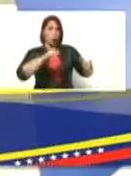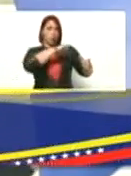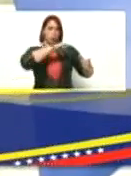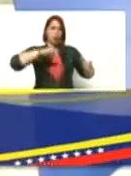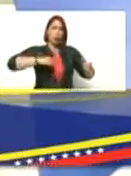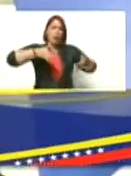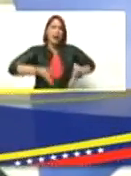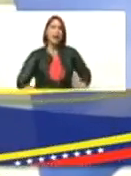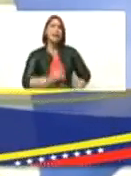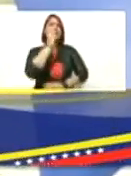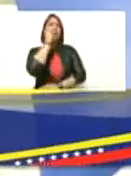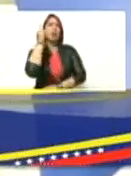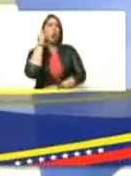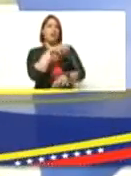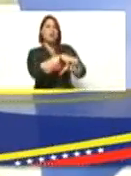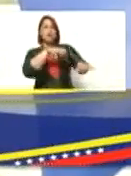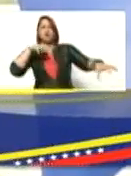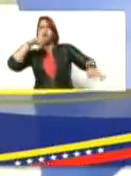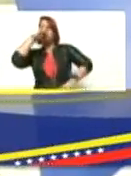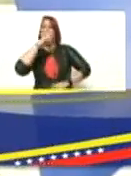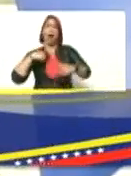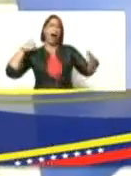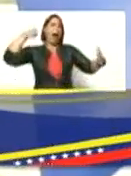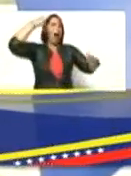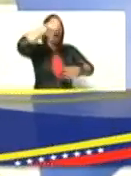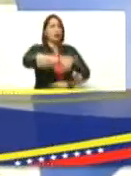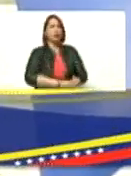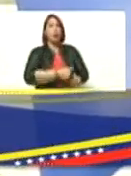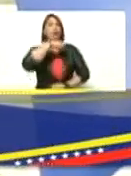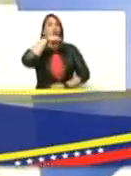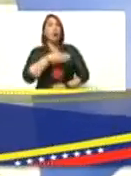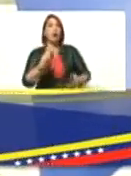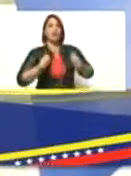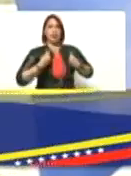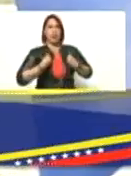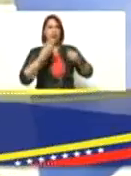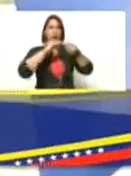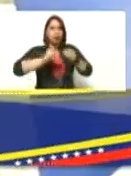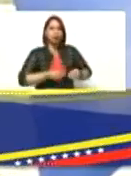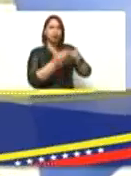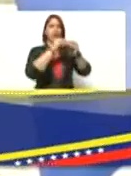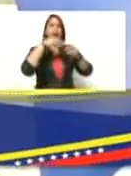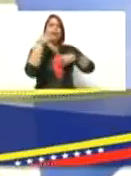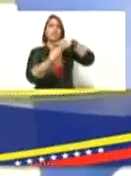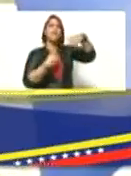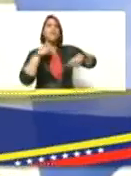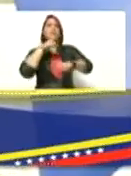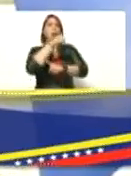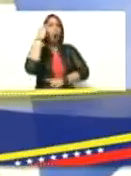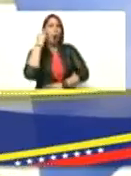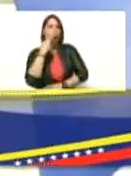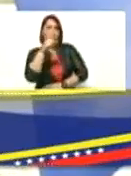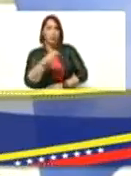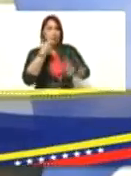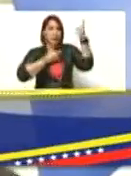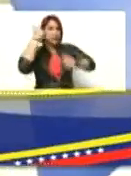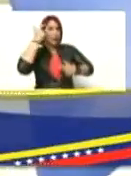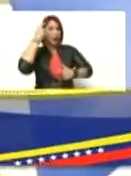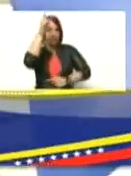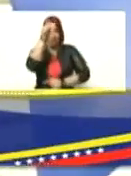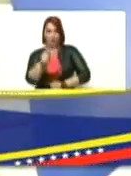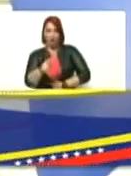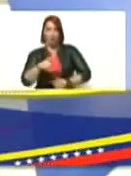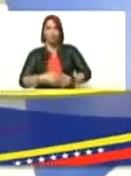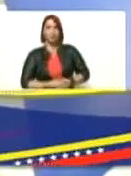hijas e hijos de miles de años de historia viva que han rescatado la revolución bolivariana y el comandante Hugo